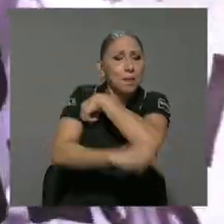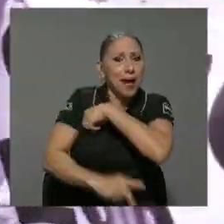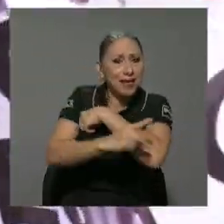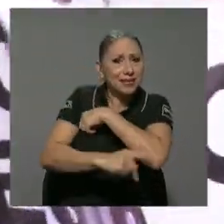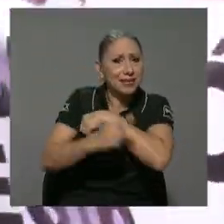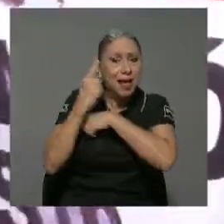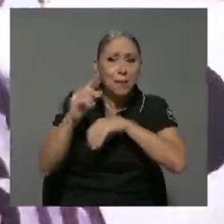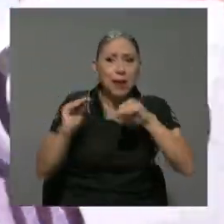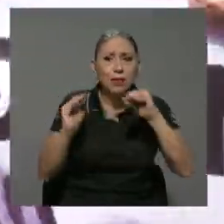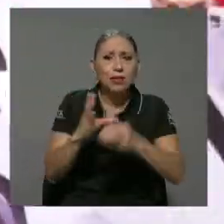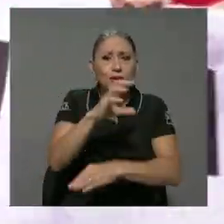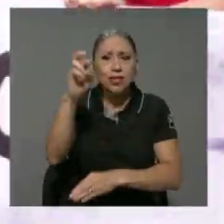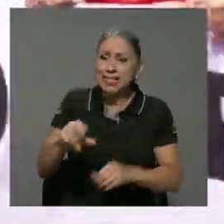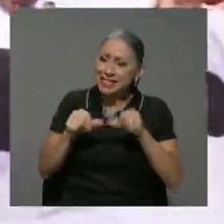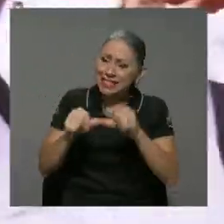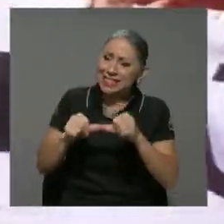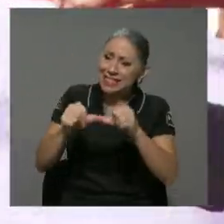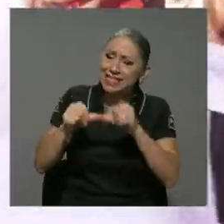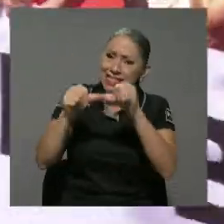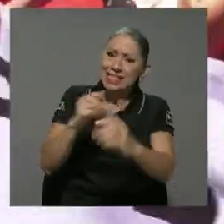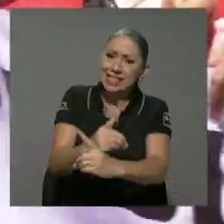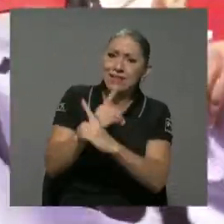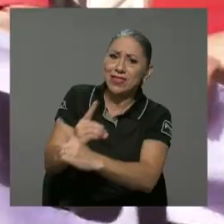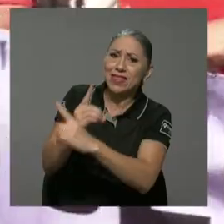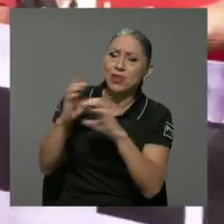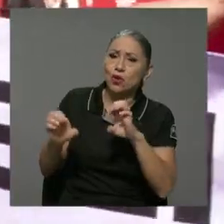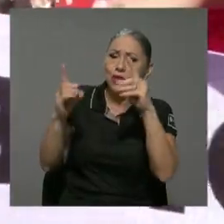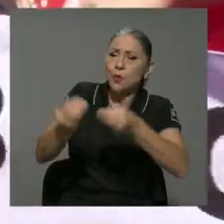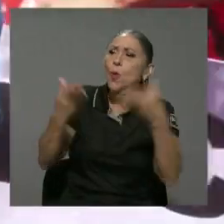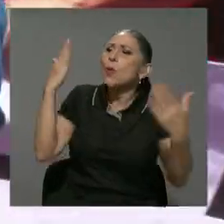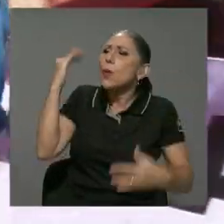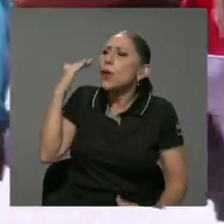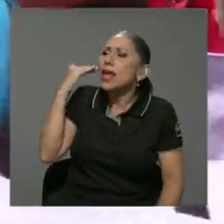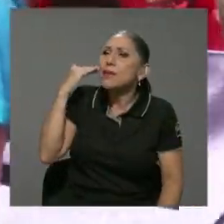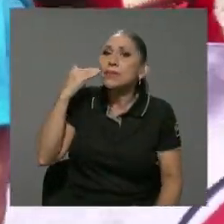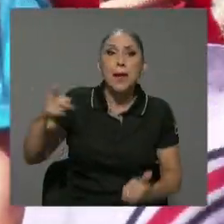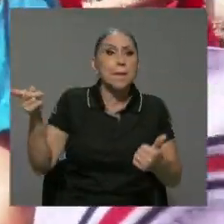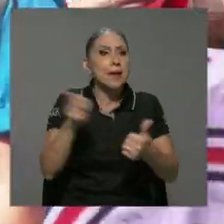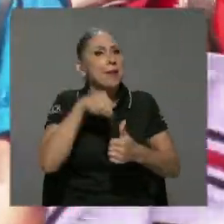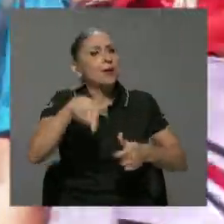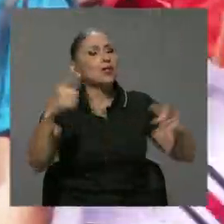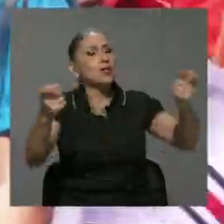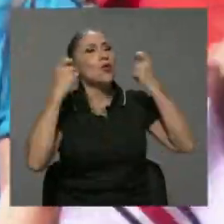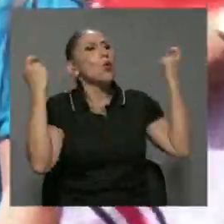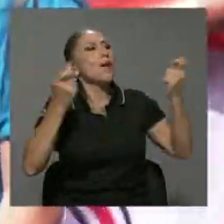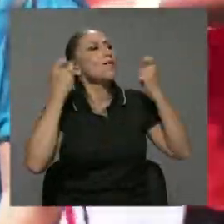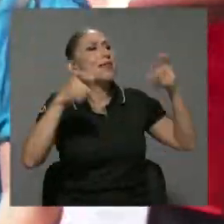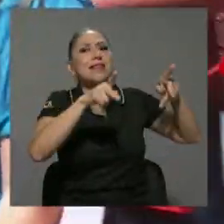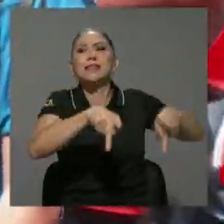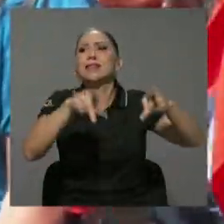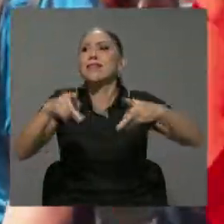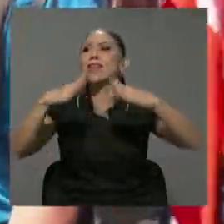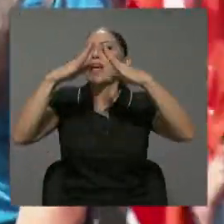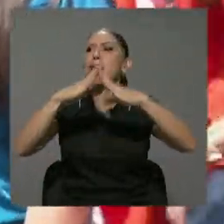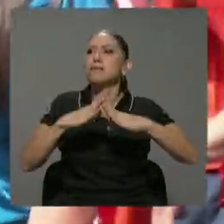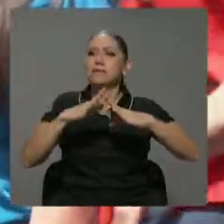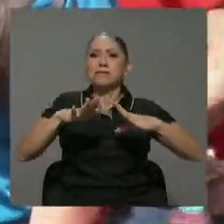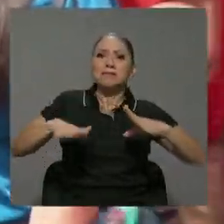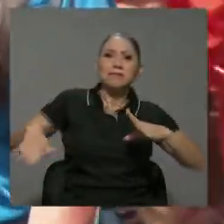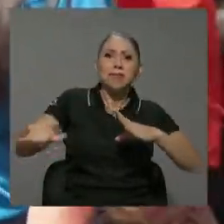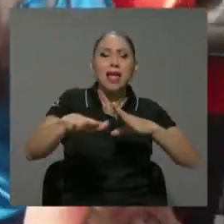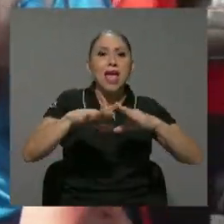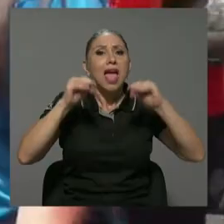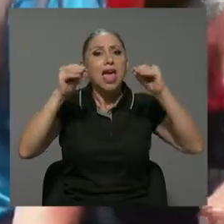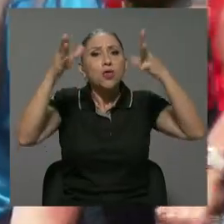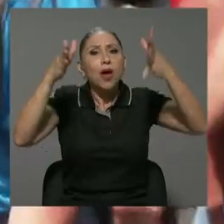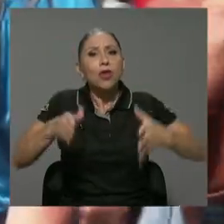aquí defendiendo la educación pública. ¿Por qué? Bueno, primero que todo, es una verdadera fiesta cívica, donde los educadores pensionados ya le